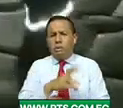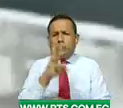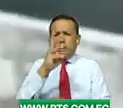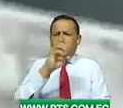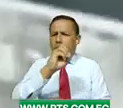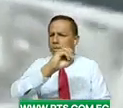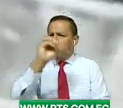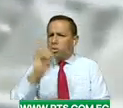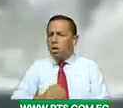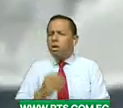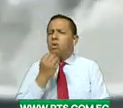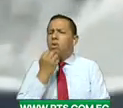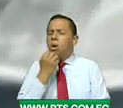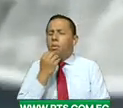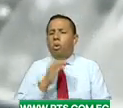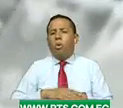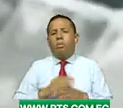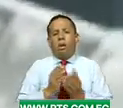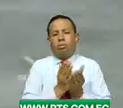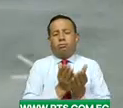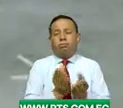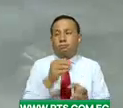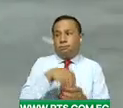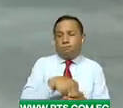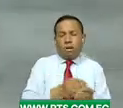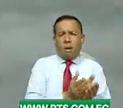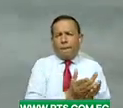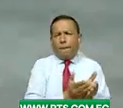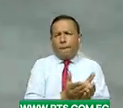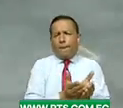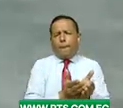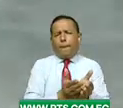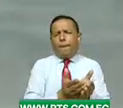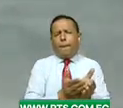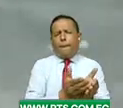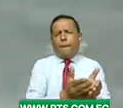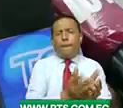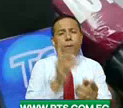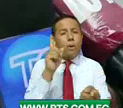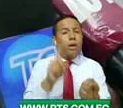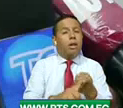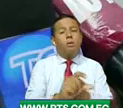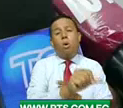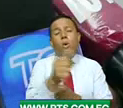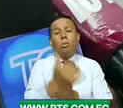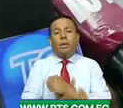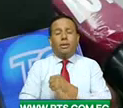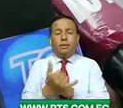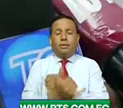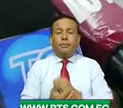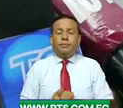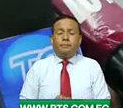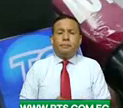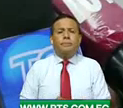sido transportados por lanchas rápidas en alta mar que iban hacia Centro y Norteamérica. Esta organización